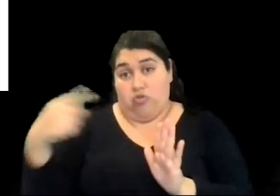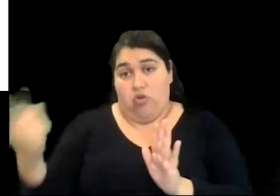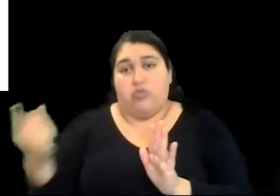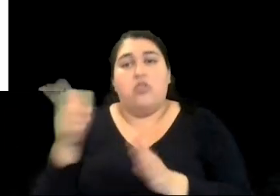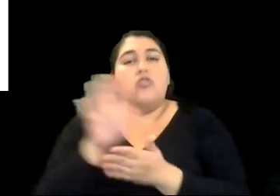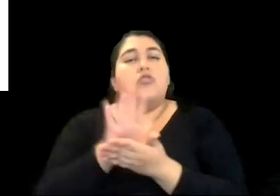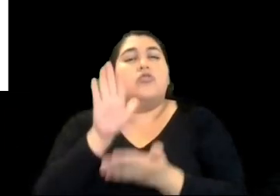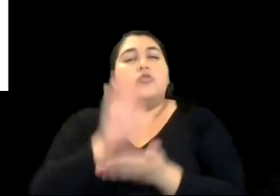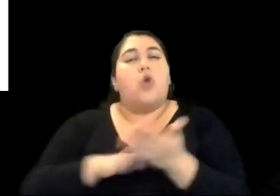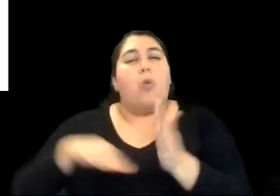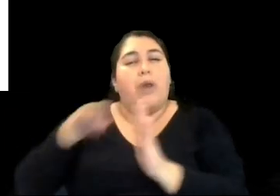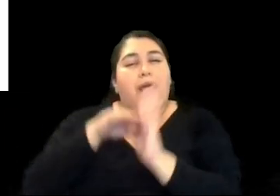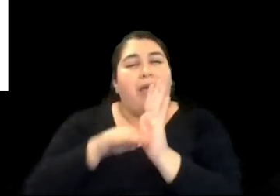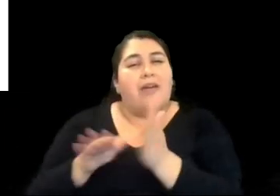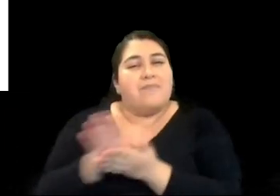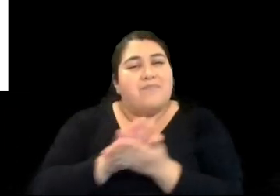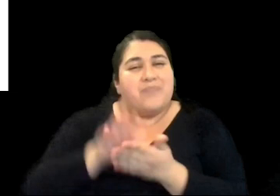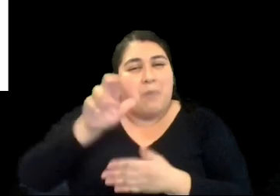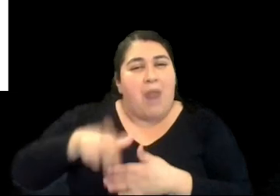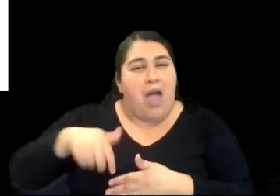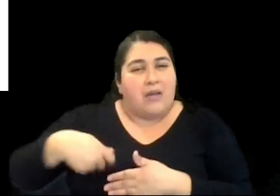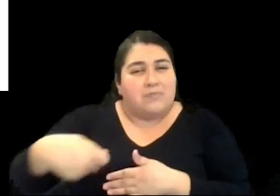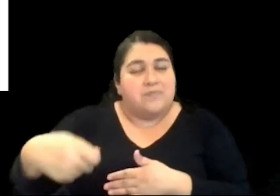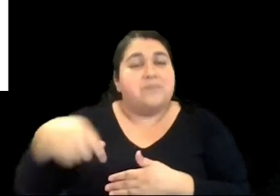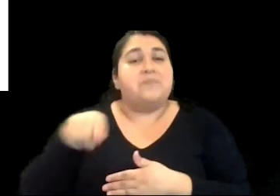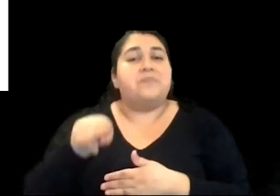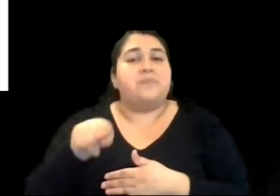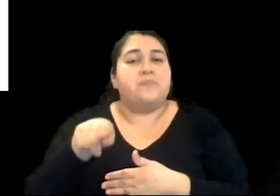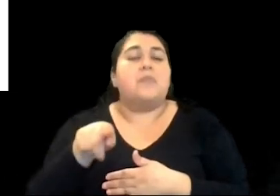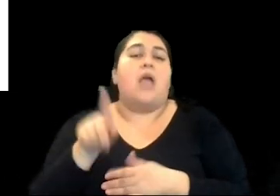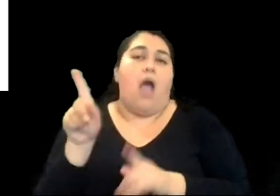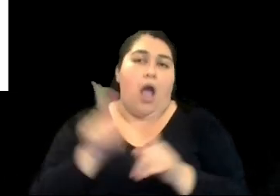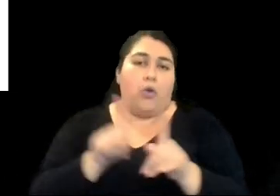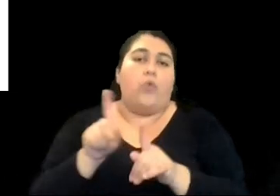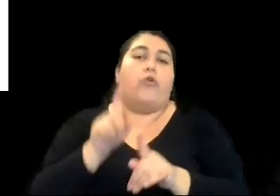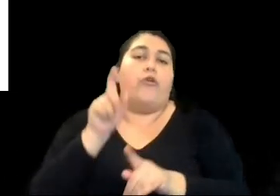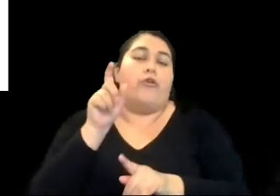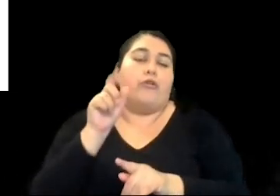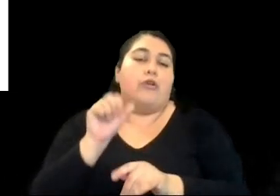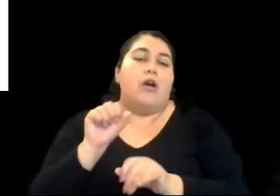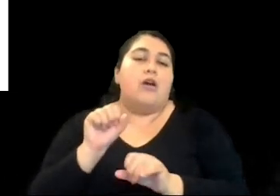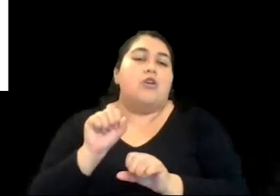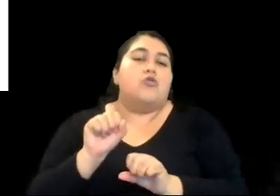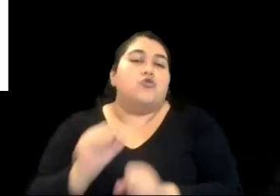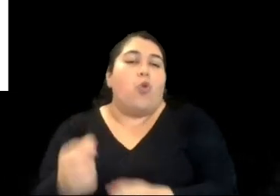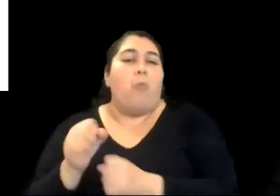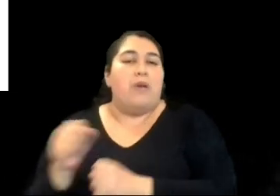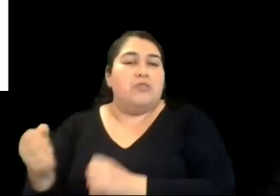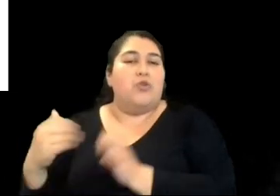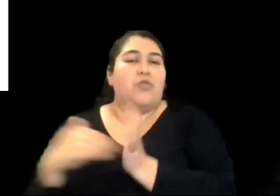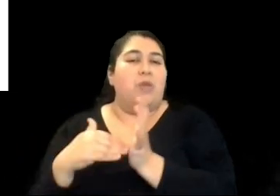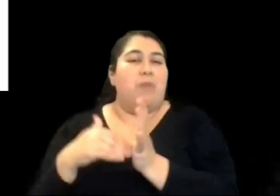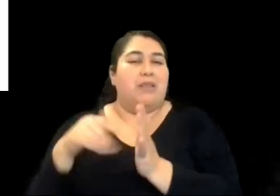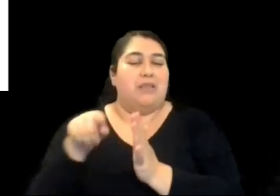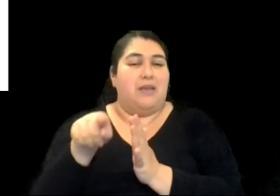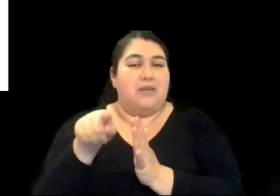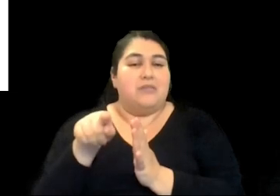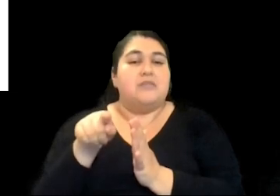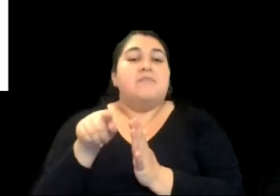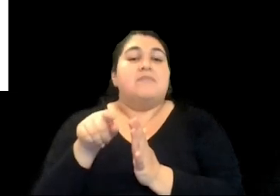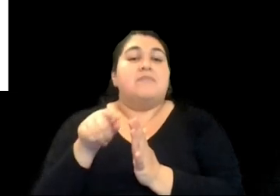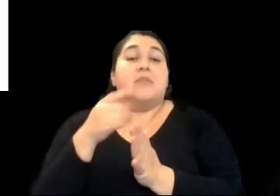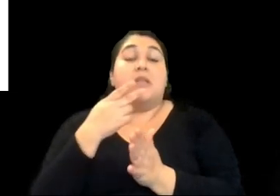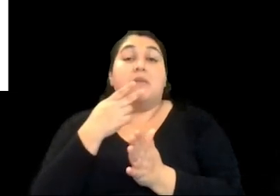regularización establecieron suspensiones en el cómputo de la prescripción impositiva, es decir,